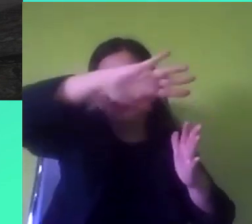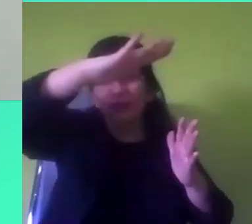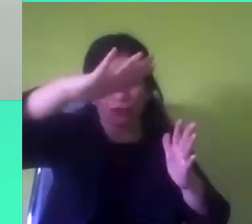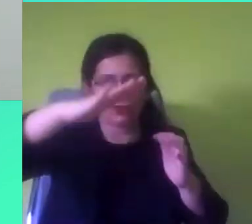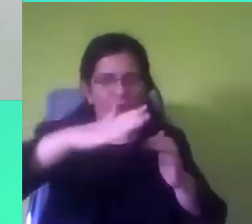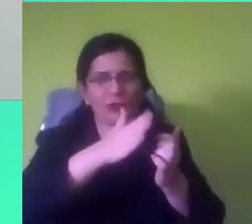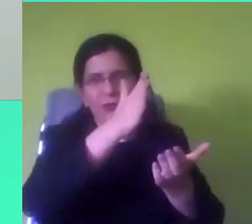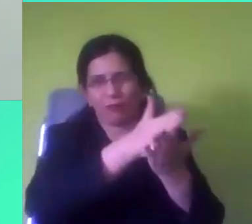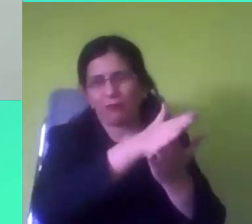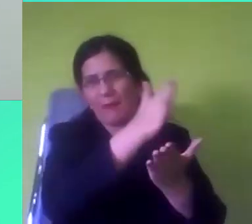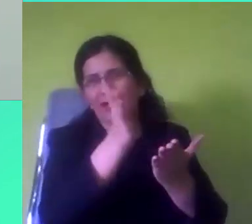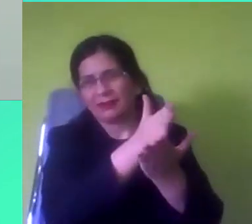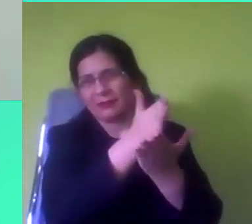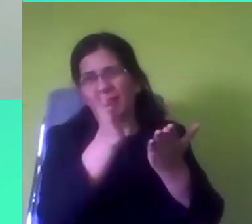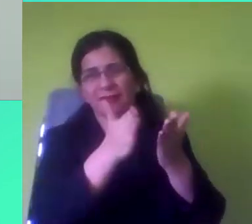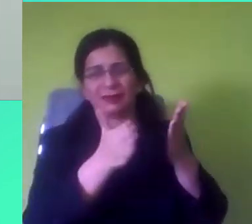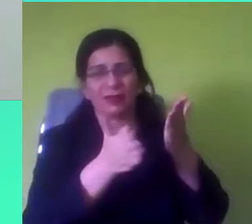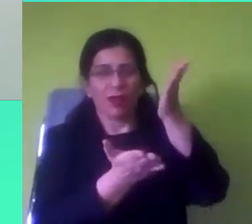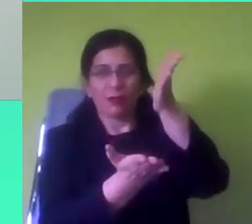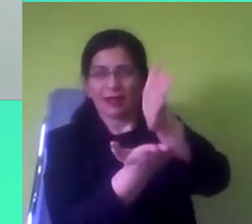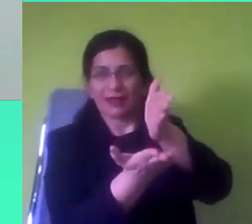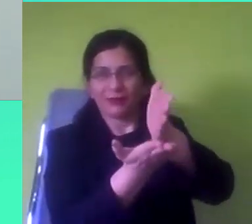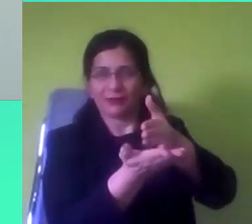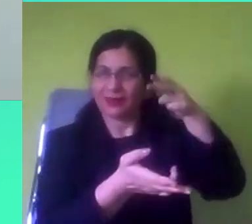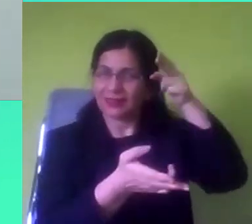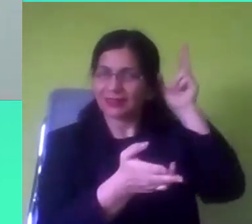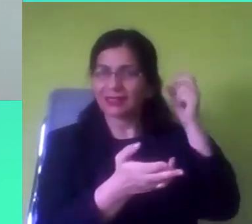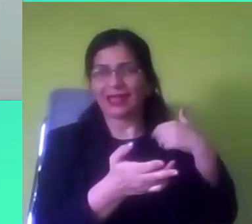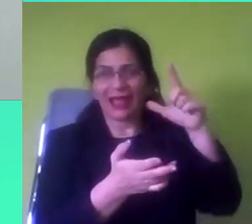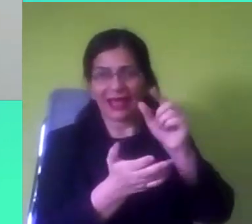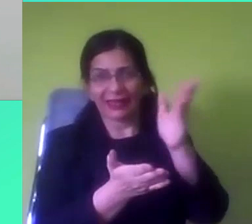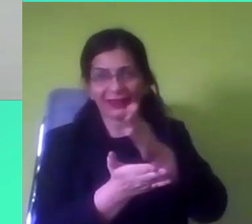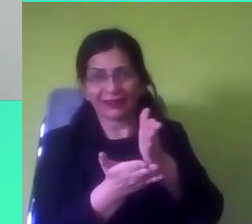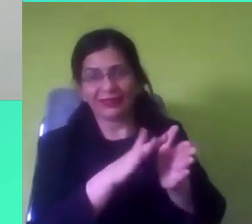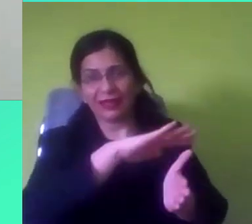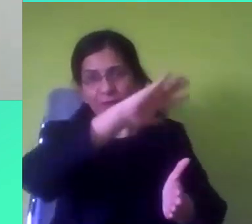sino que están en algunos cordones un poco más situados hacia el este.